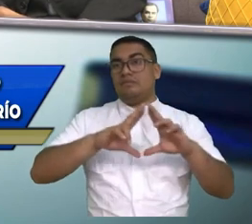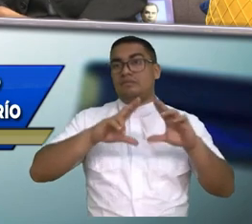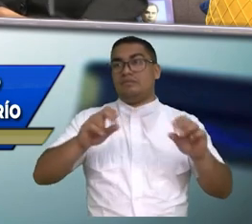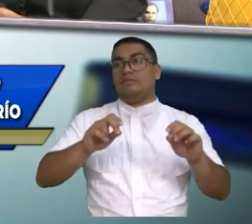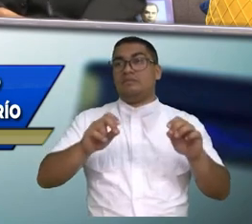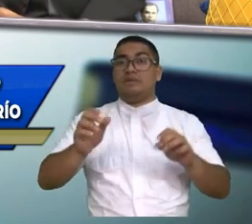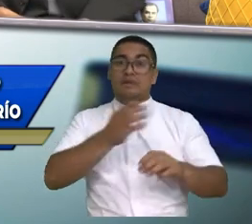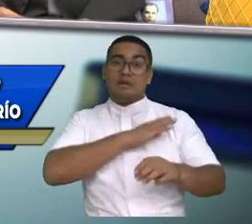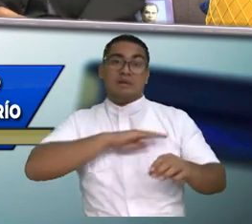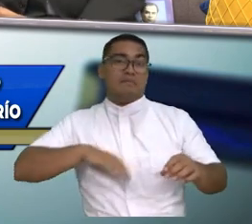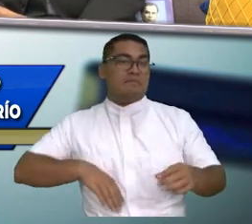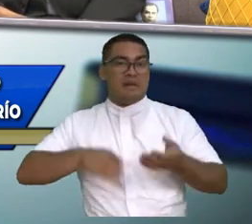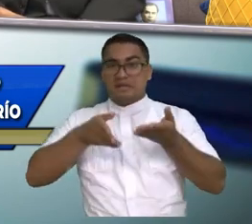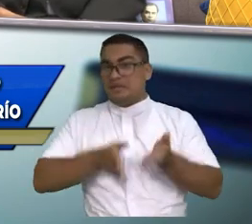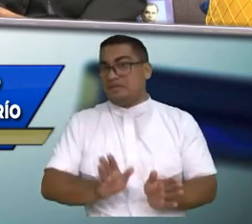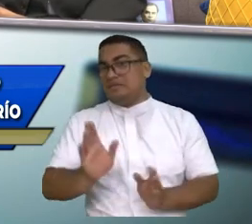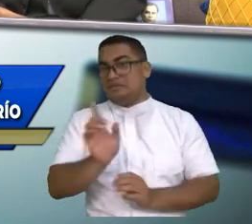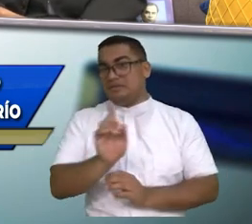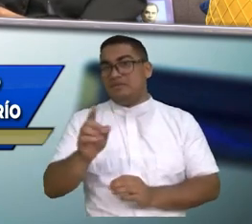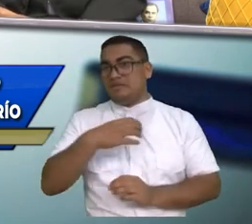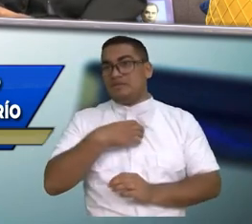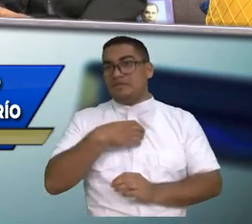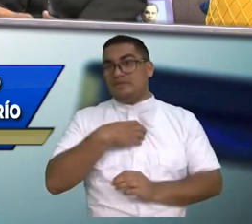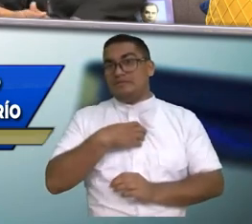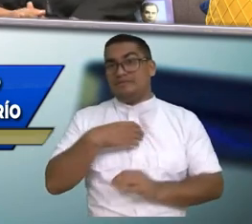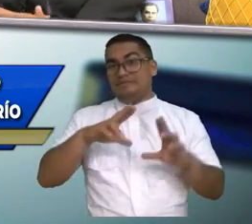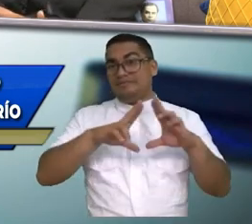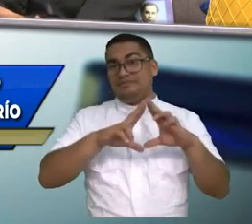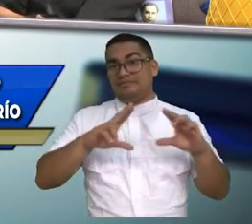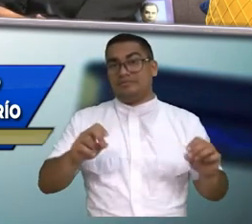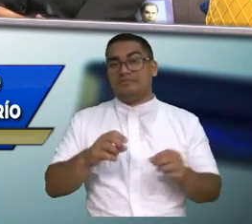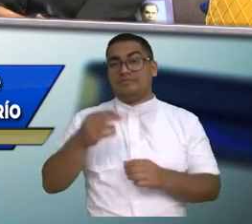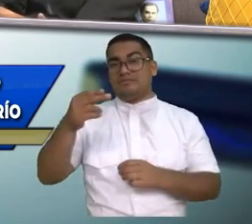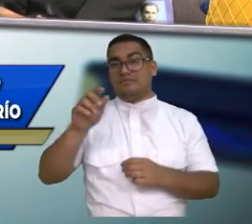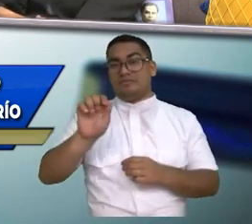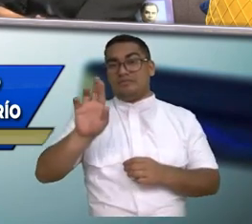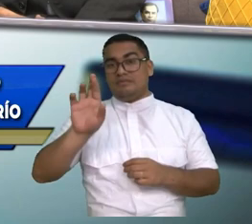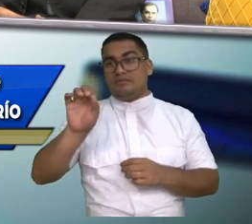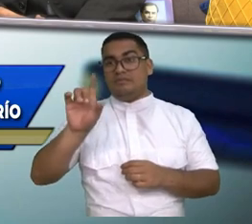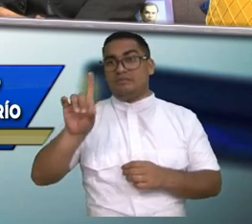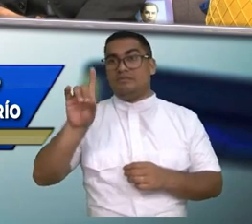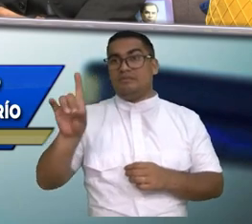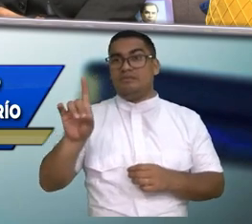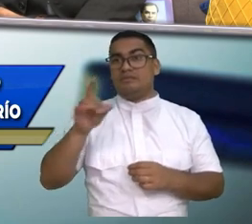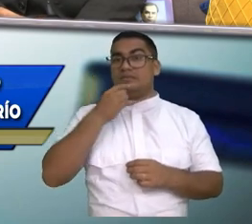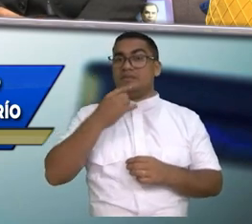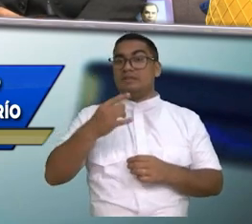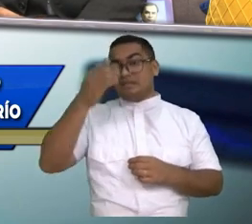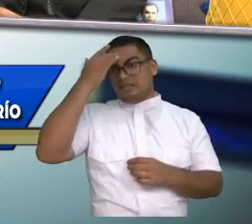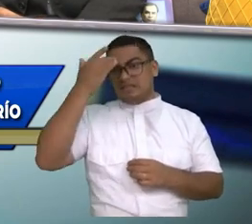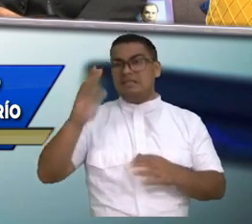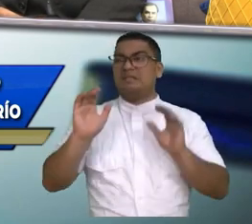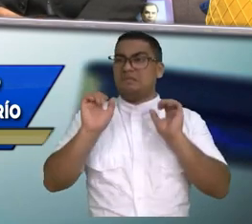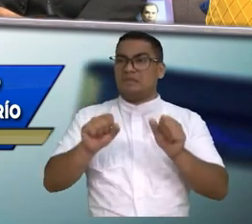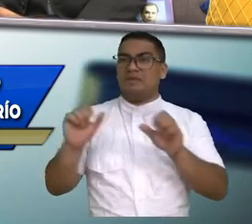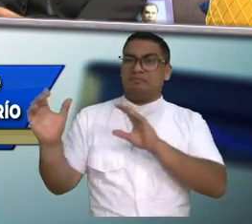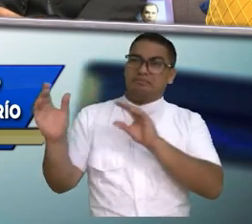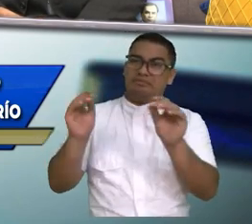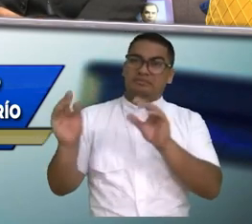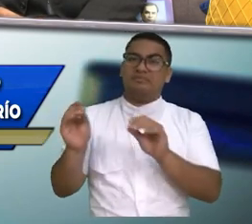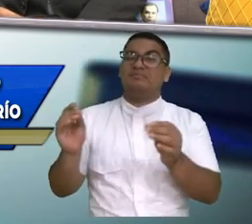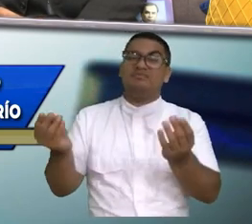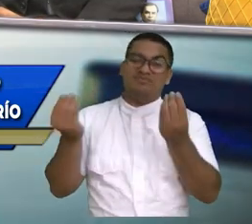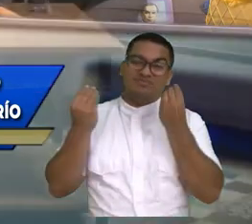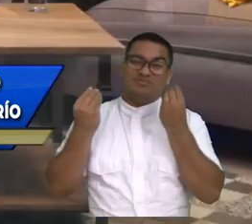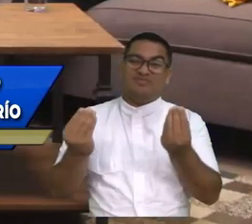No nacido en España, así es. Además, compañero Harold, pues de mi parte, sé que podríamos conversar más